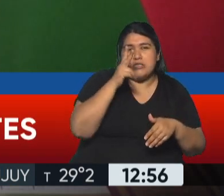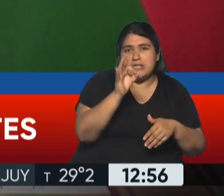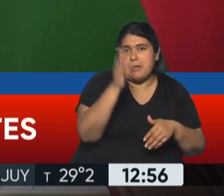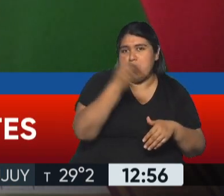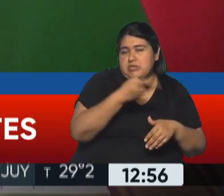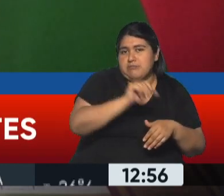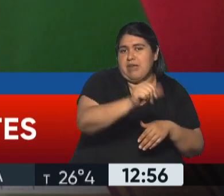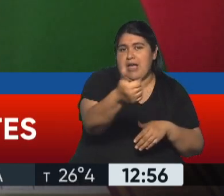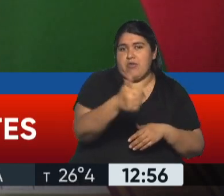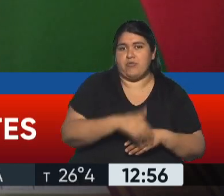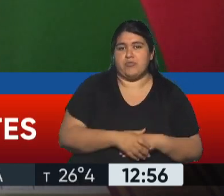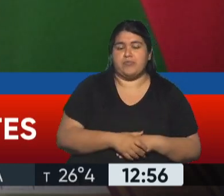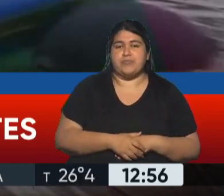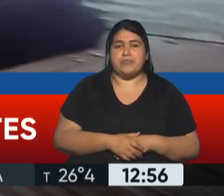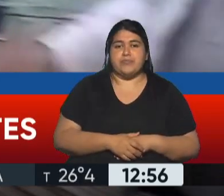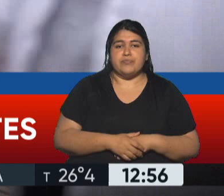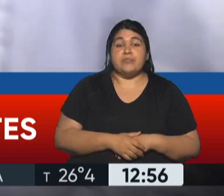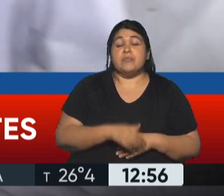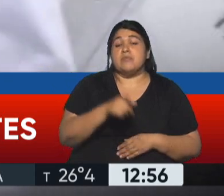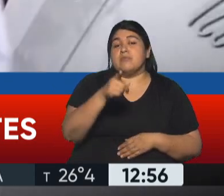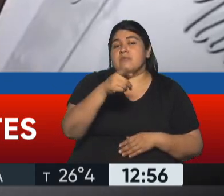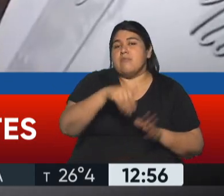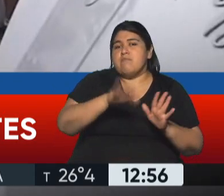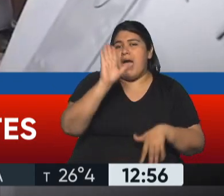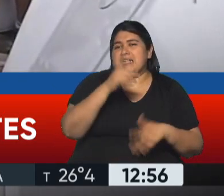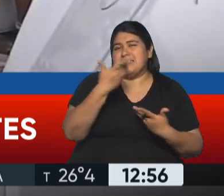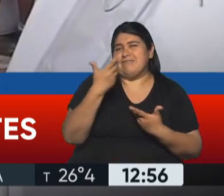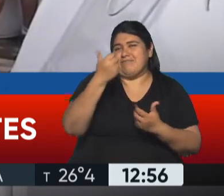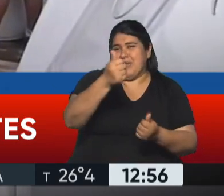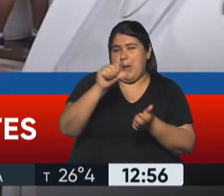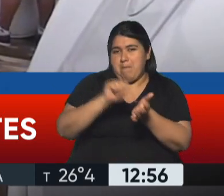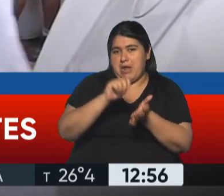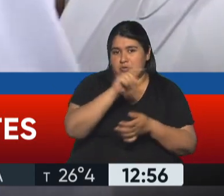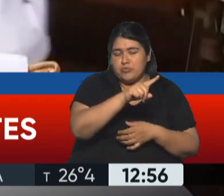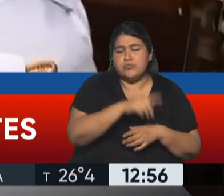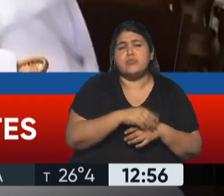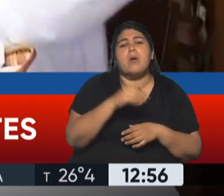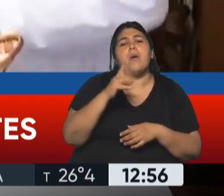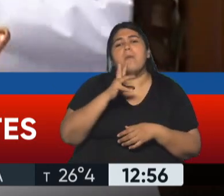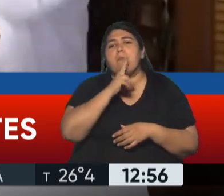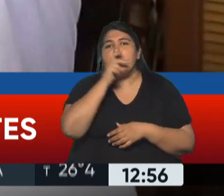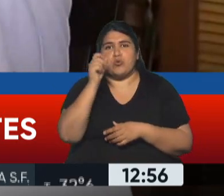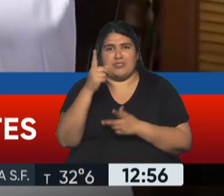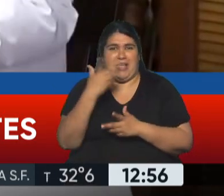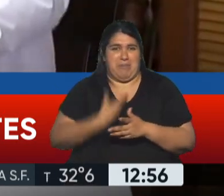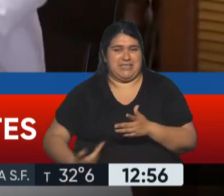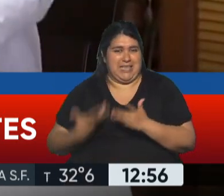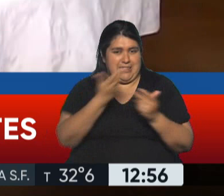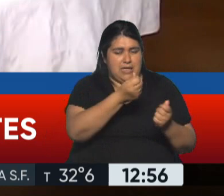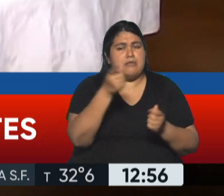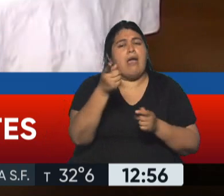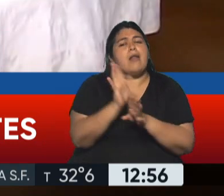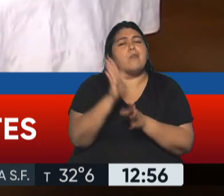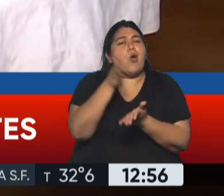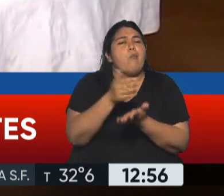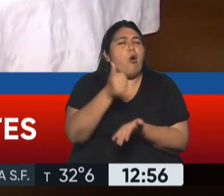de los votos. El principal respaldo internacional de Lukashenko es Vladimir Putin, quien se presenta como